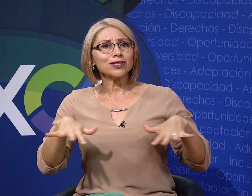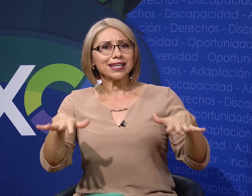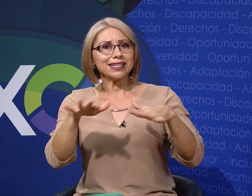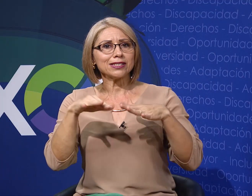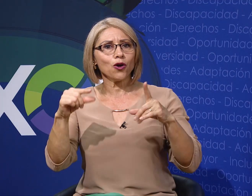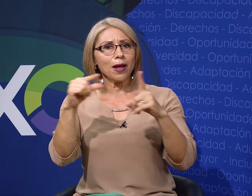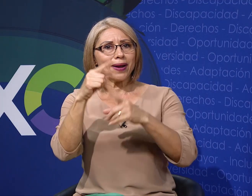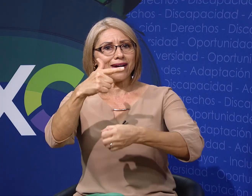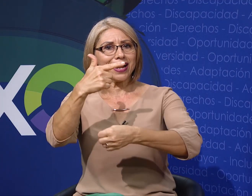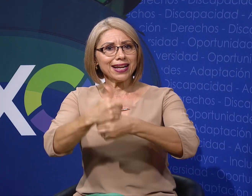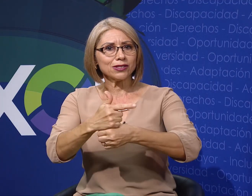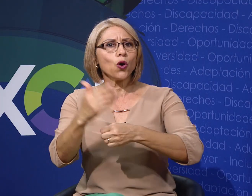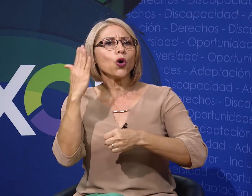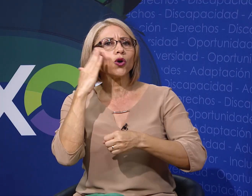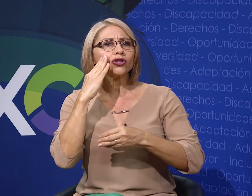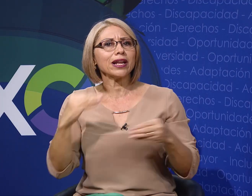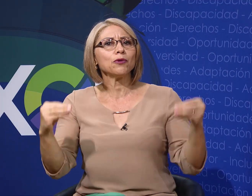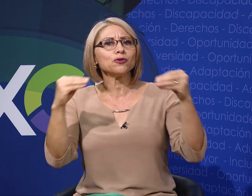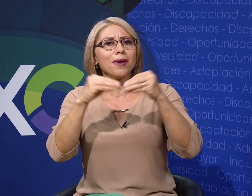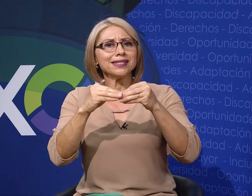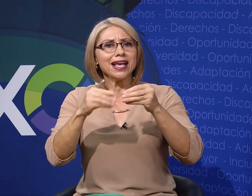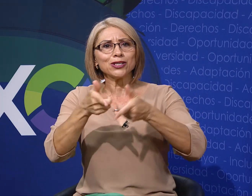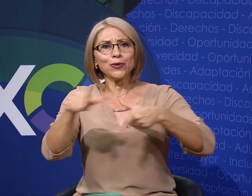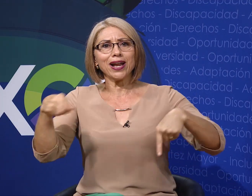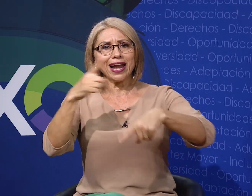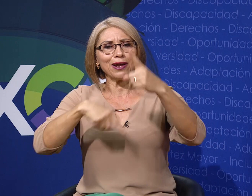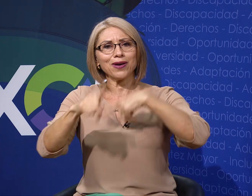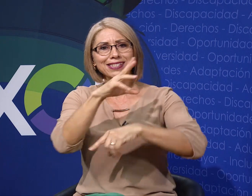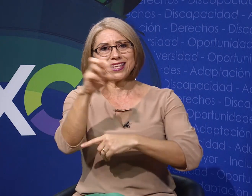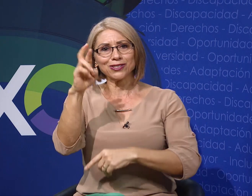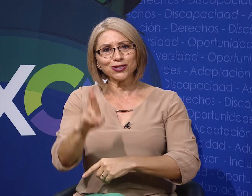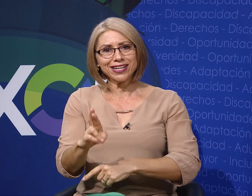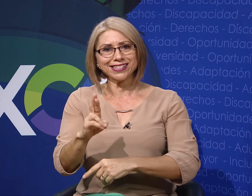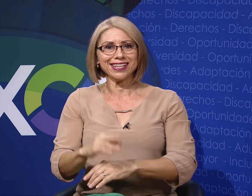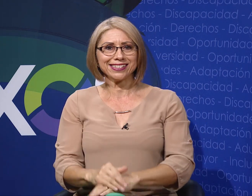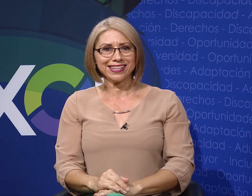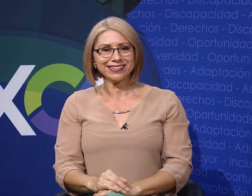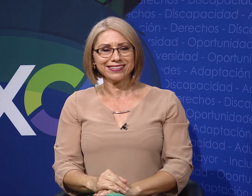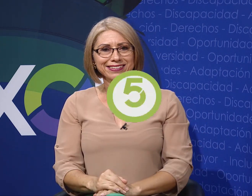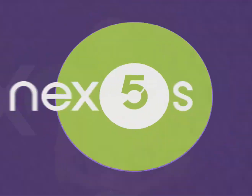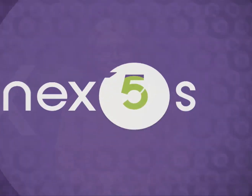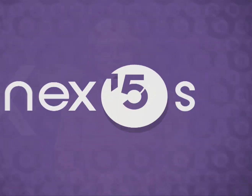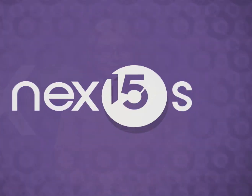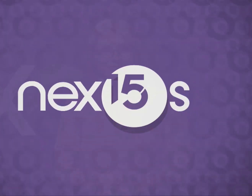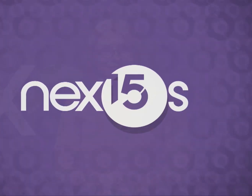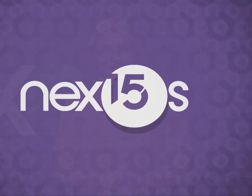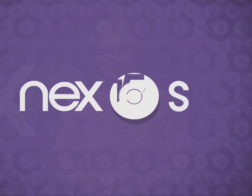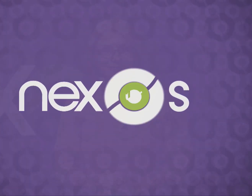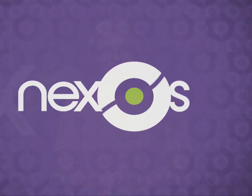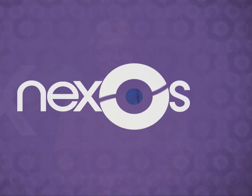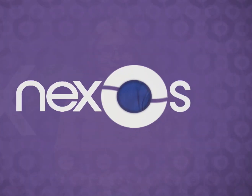Ahora, en nuestra sección La Palabra en Lesco, conoceremos más sobre la lengua de señas costarricense.